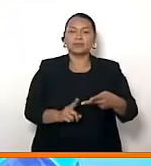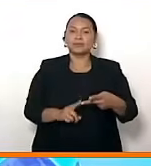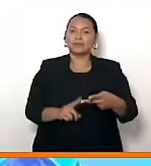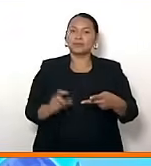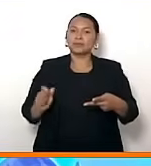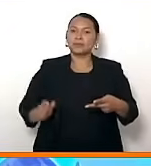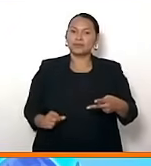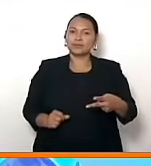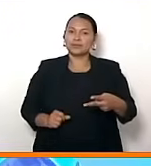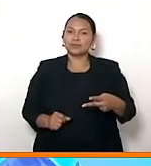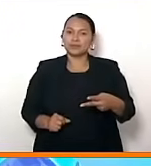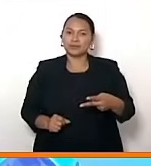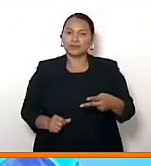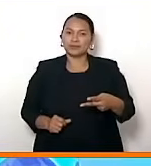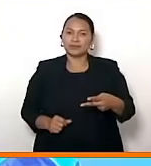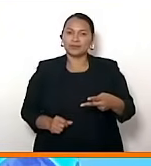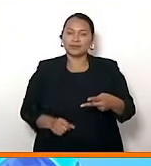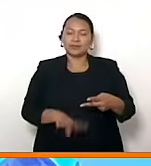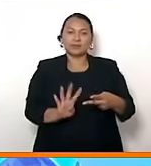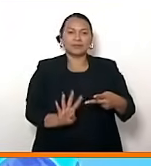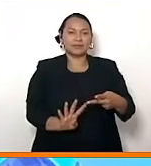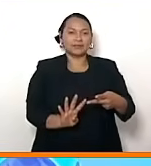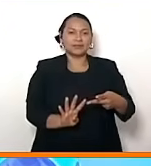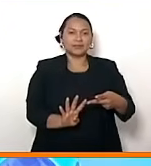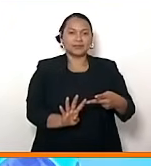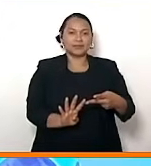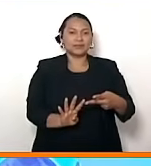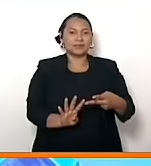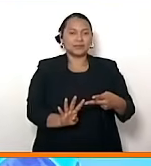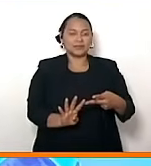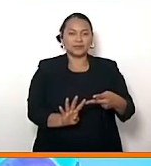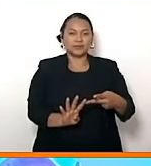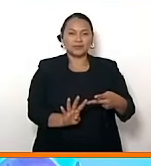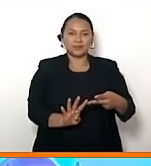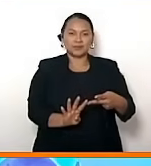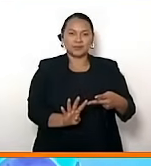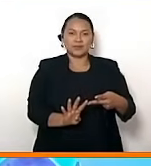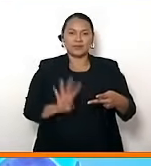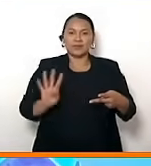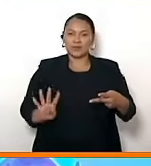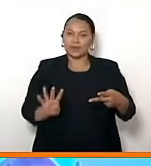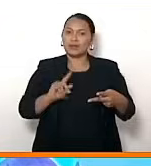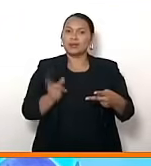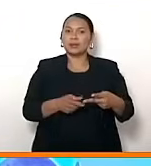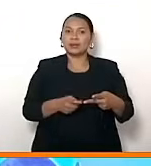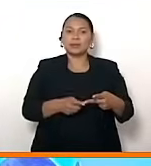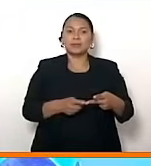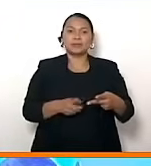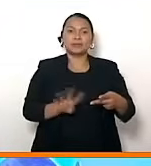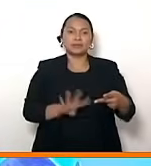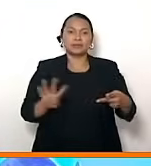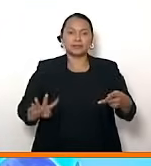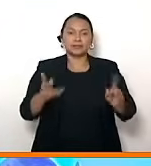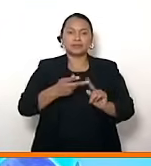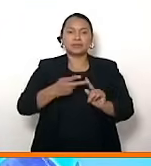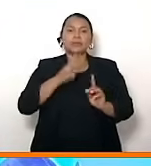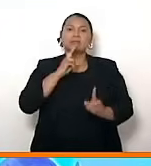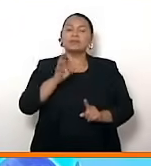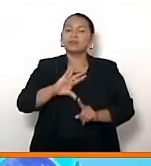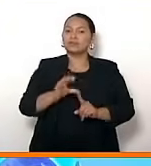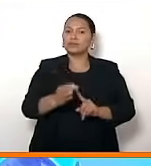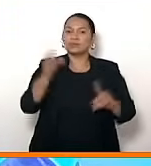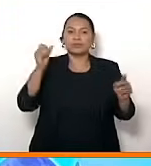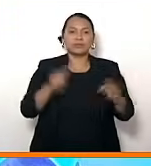posición, tu primer dígito. 4, tu segundo dígito. 4, tu número afortunado es el 44 con